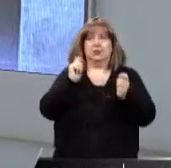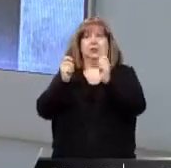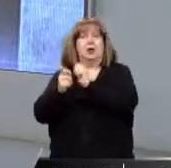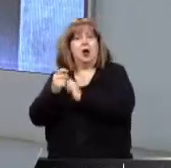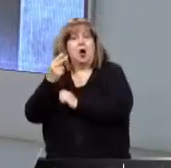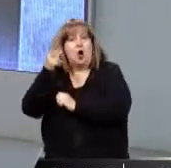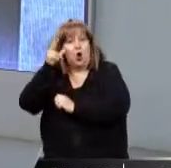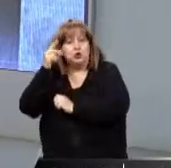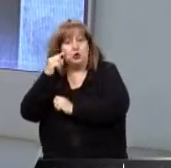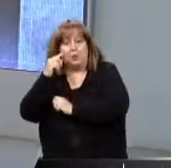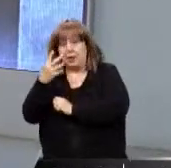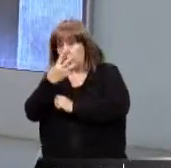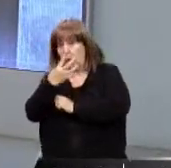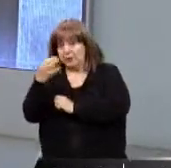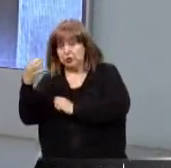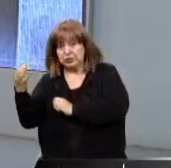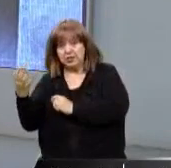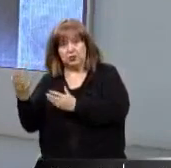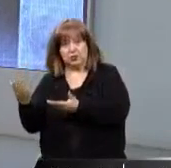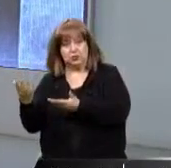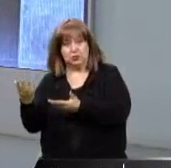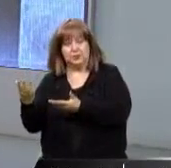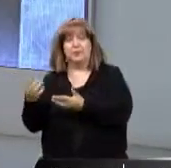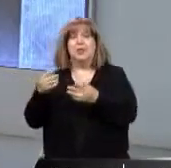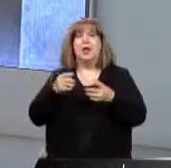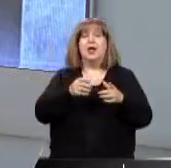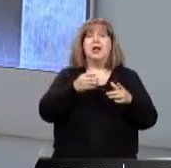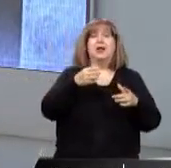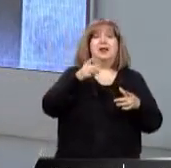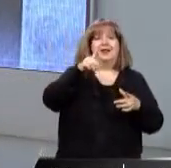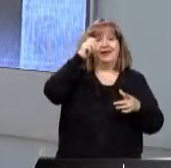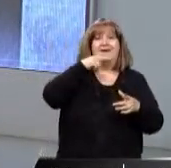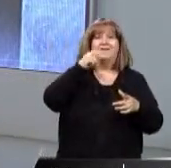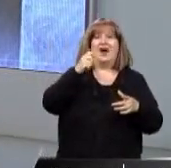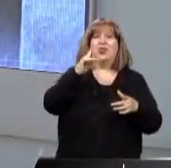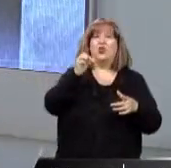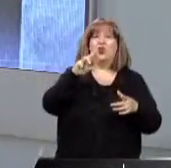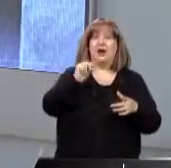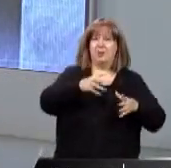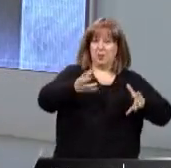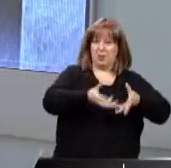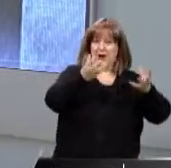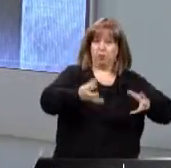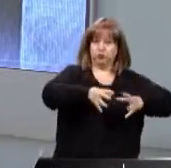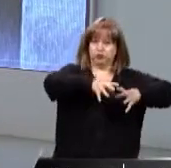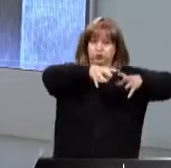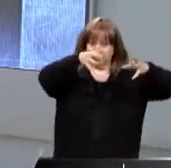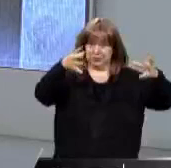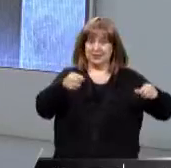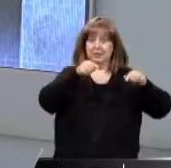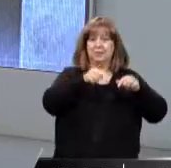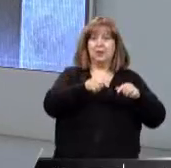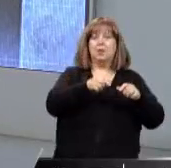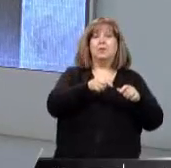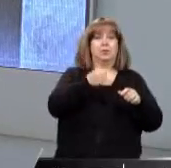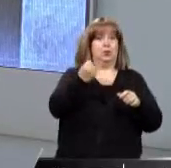a 8.400 pesos. El cajón de levadura, ustedes están viendo que son materias primas más que necesarias justamente